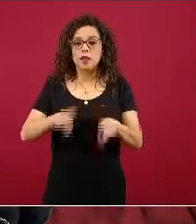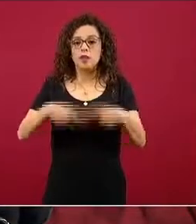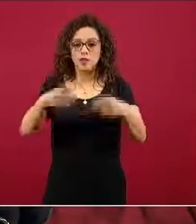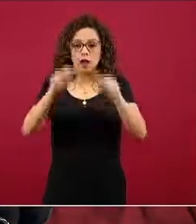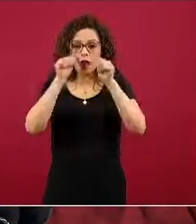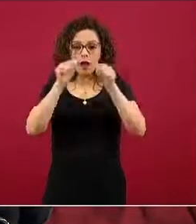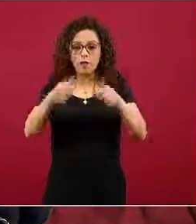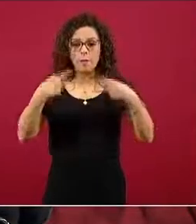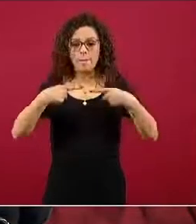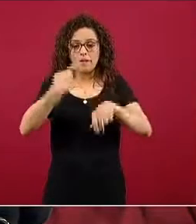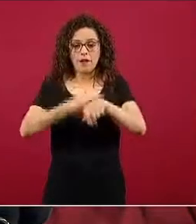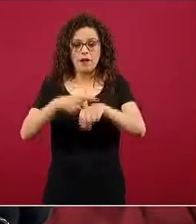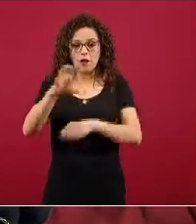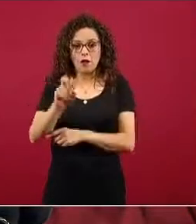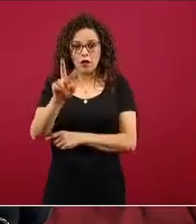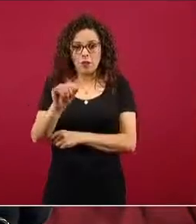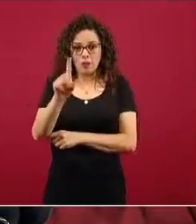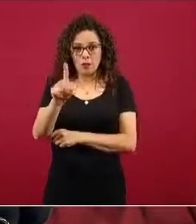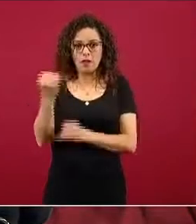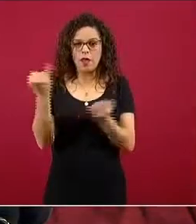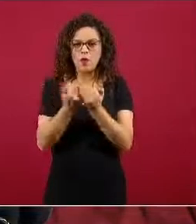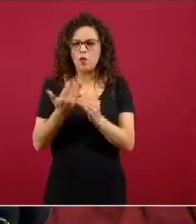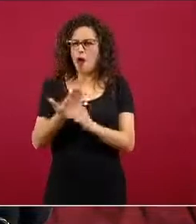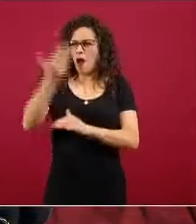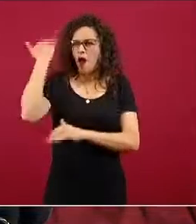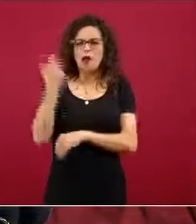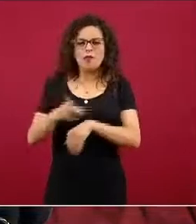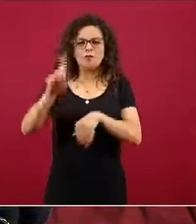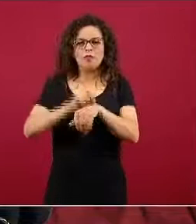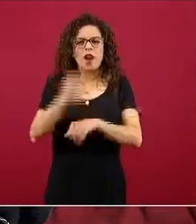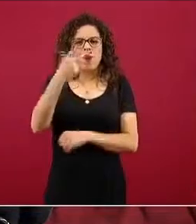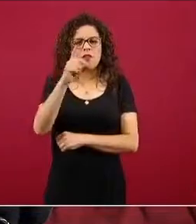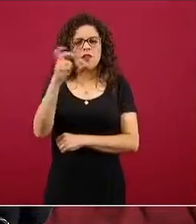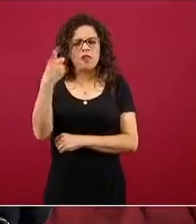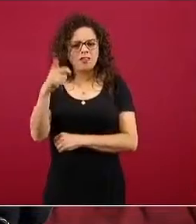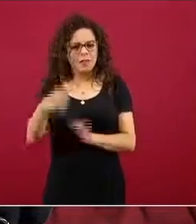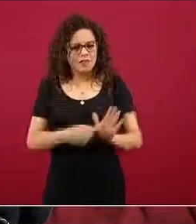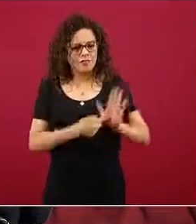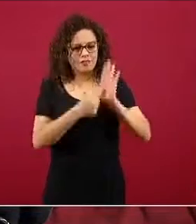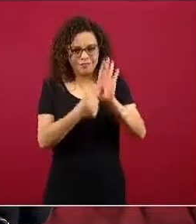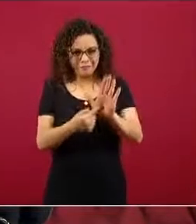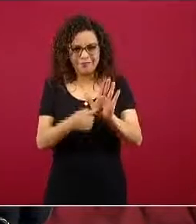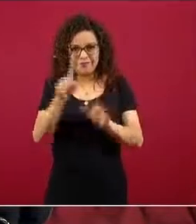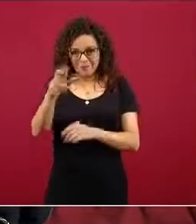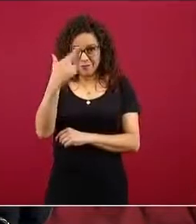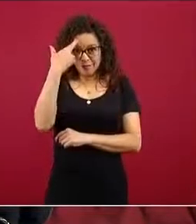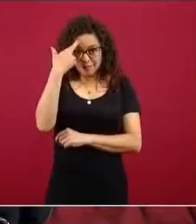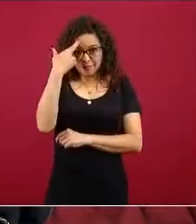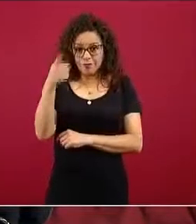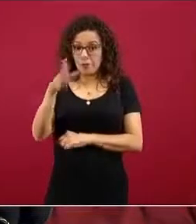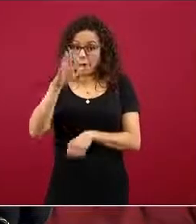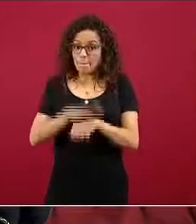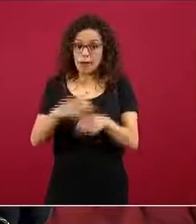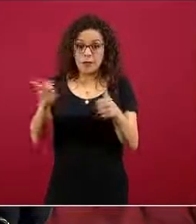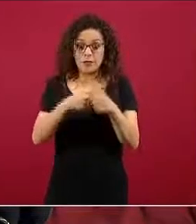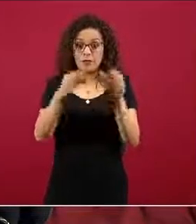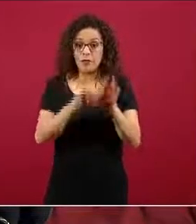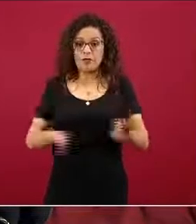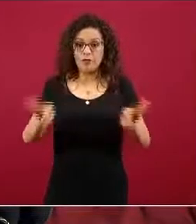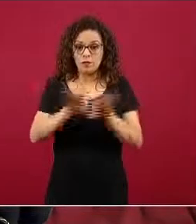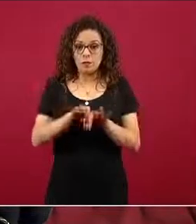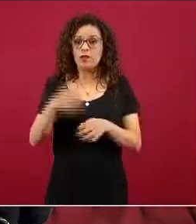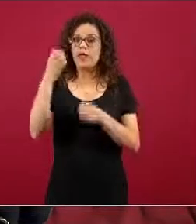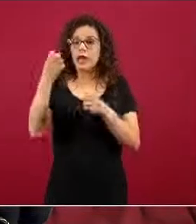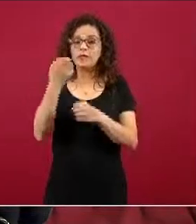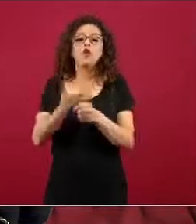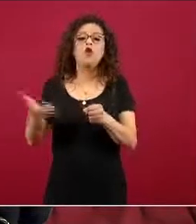como presentamos el pasado día 8, el personal del primer grupo de prioridad, es personal de salud que atiende en las